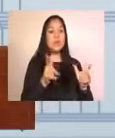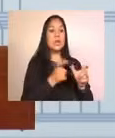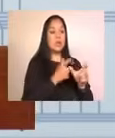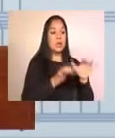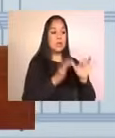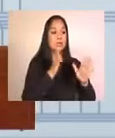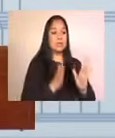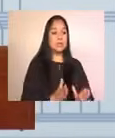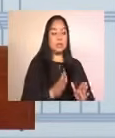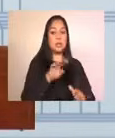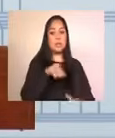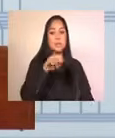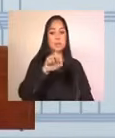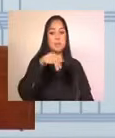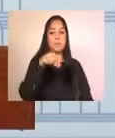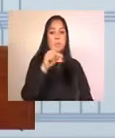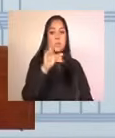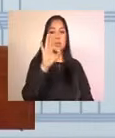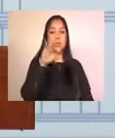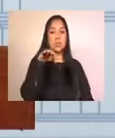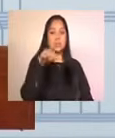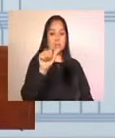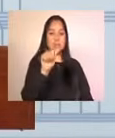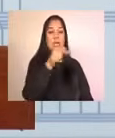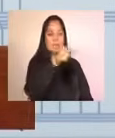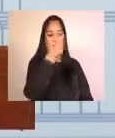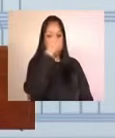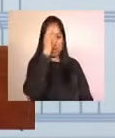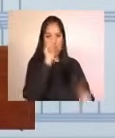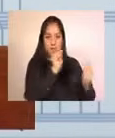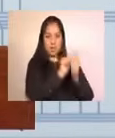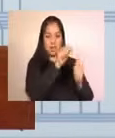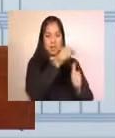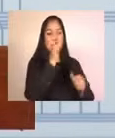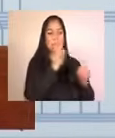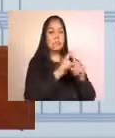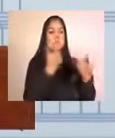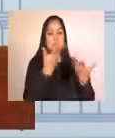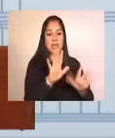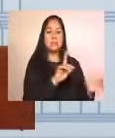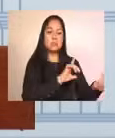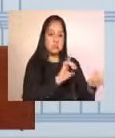secretario Mendoza y estamos plenamente preparados para